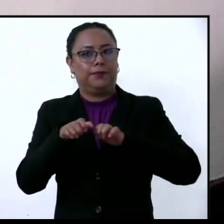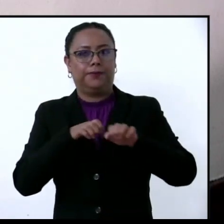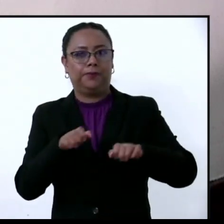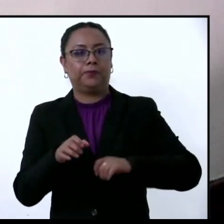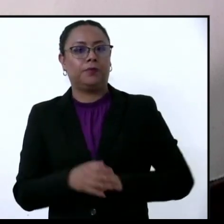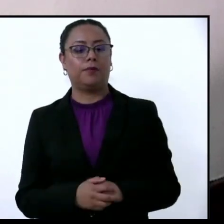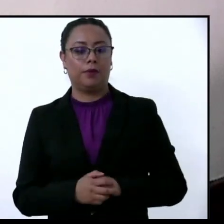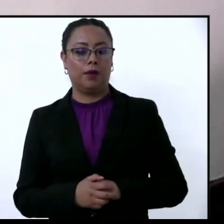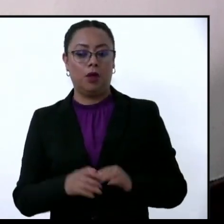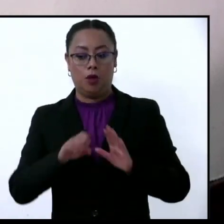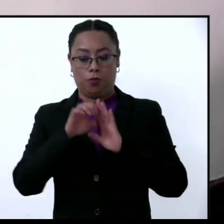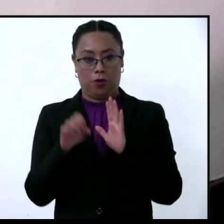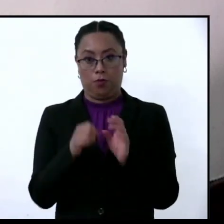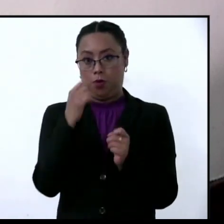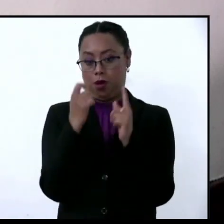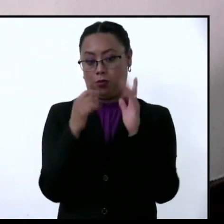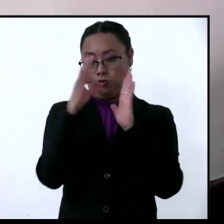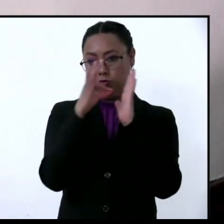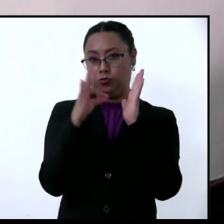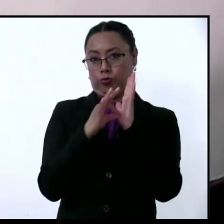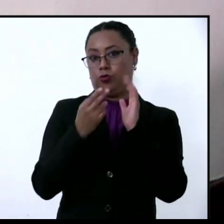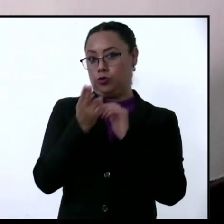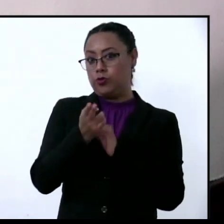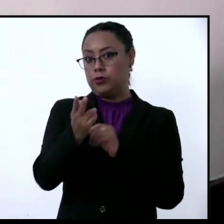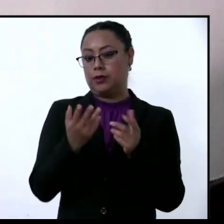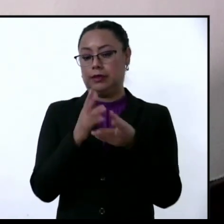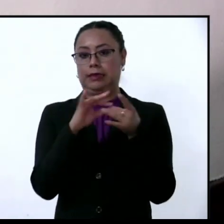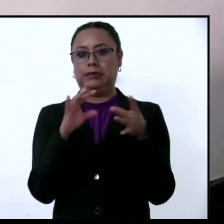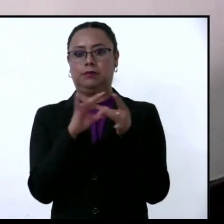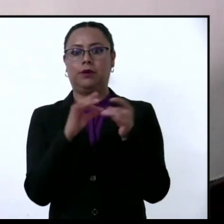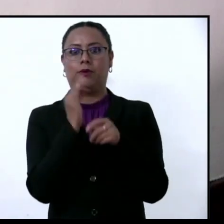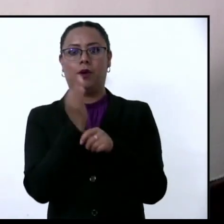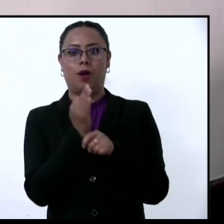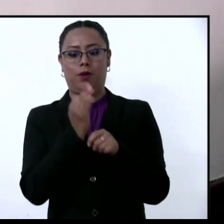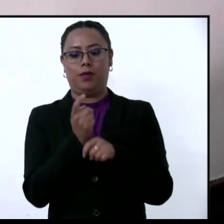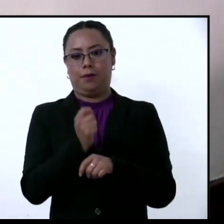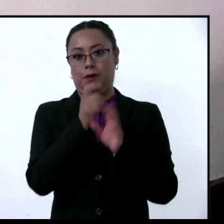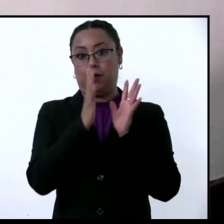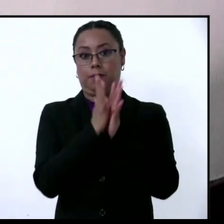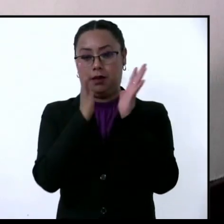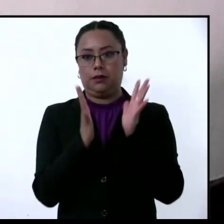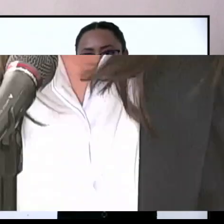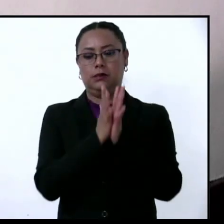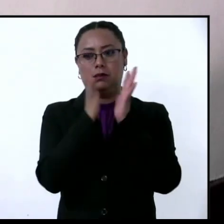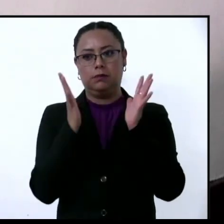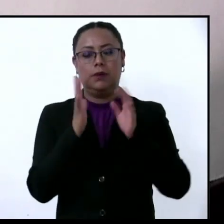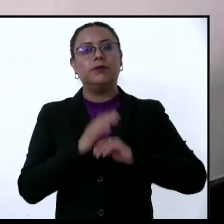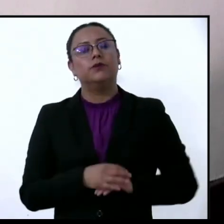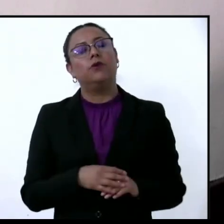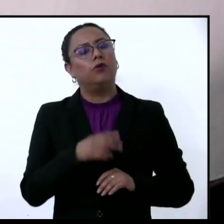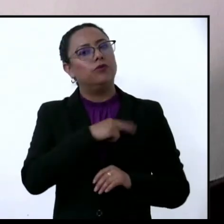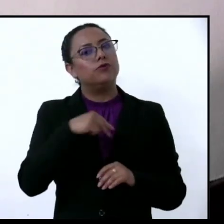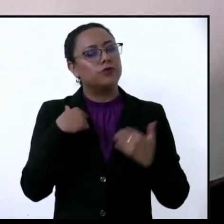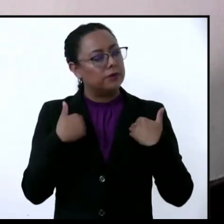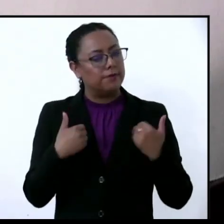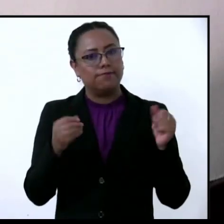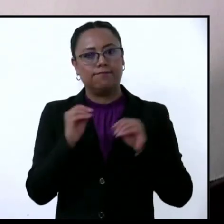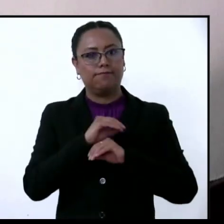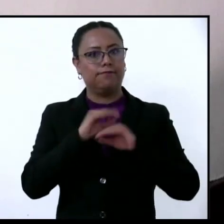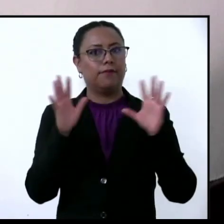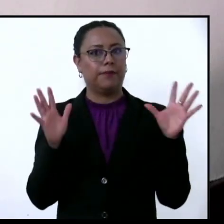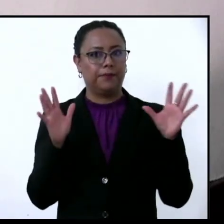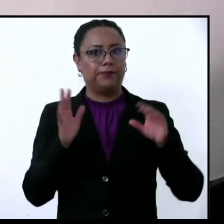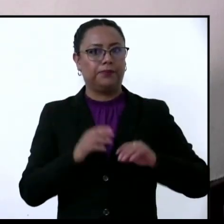Desde los varios ejes que pudimos escuchar en esta primera intervención, tenemos claro que